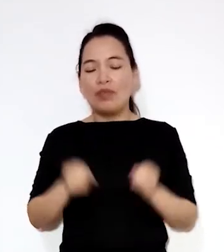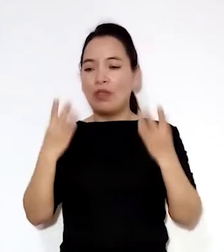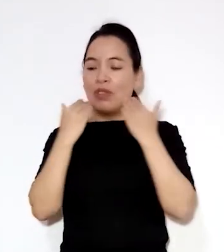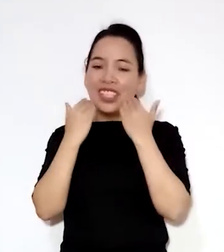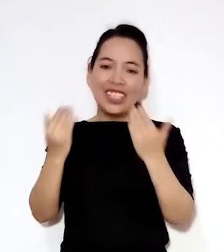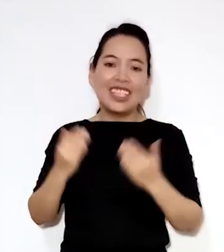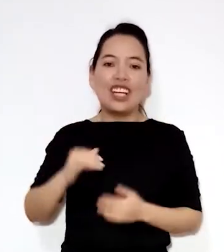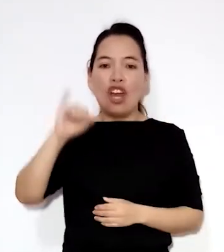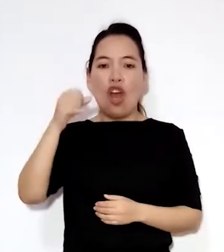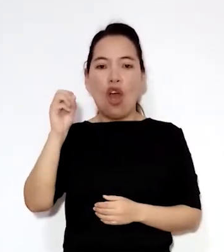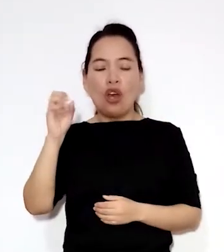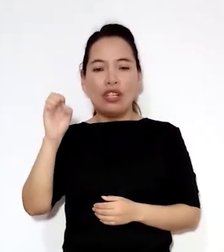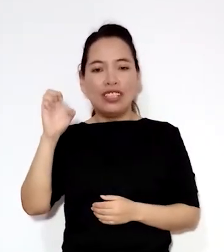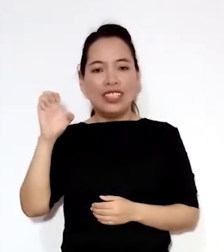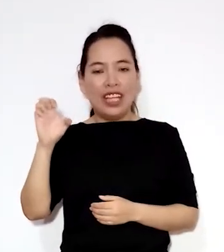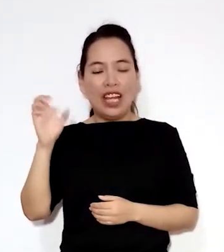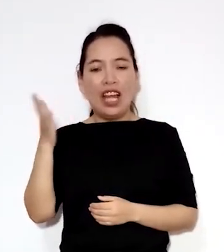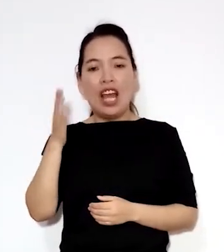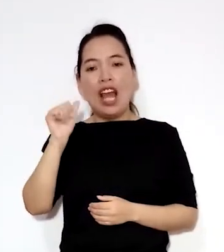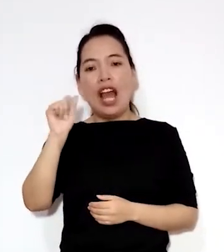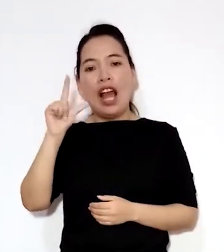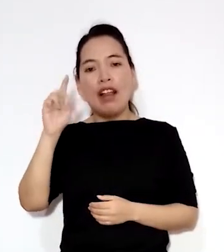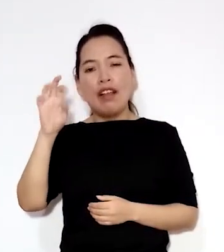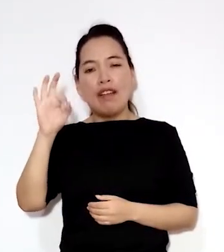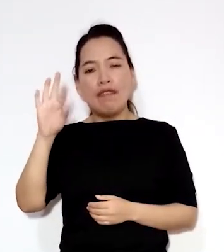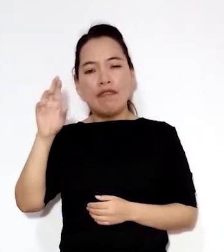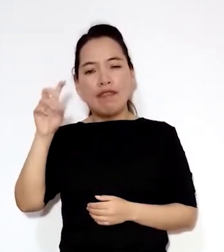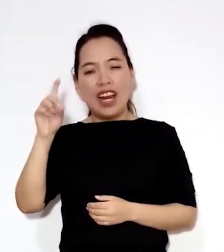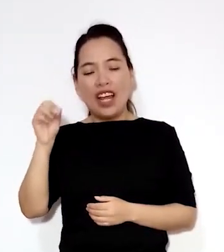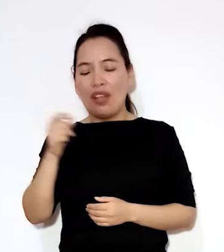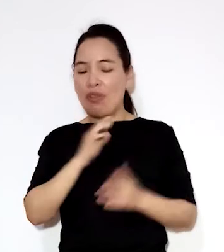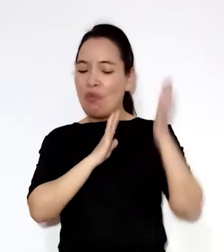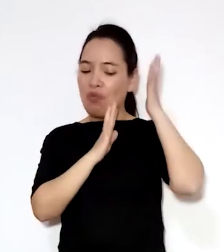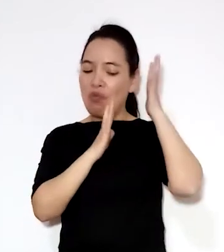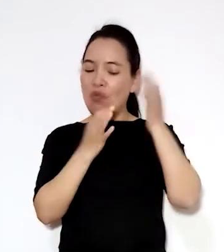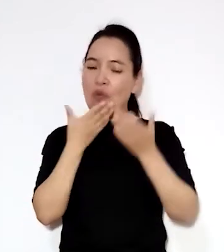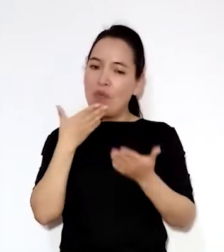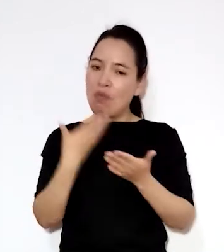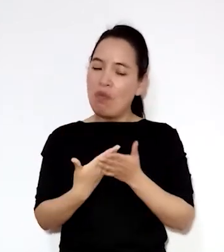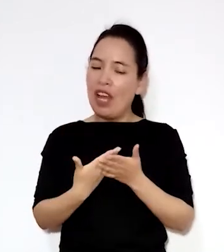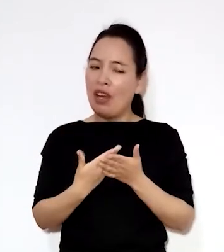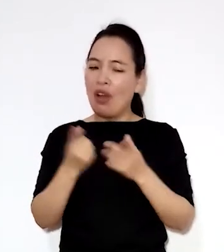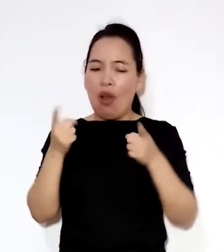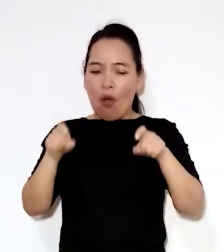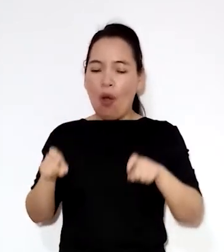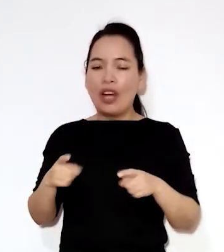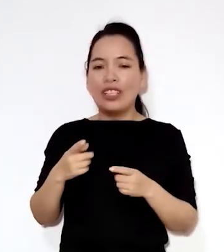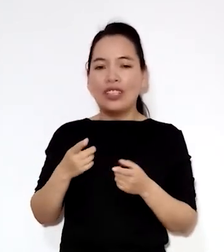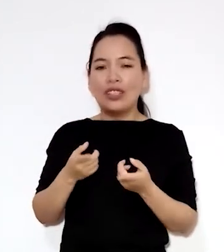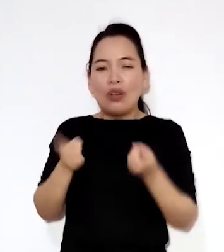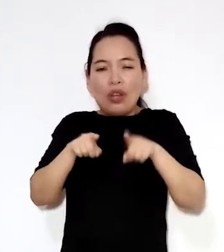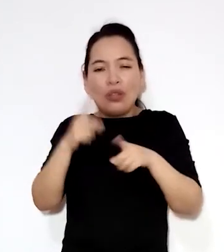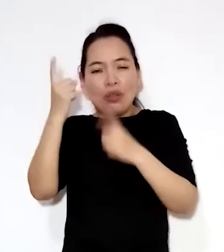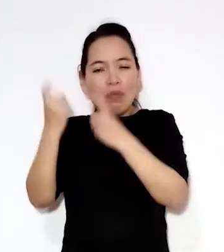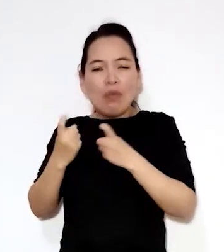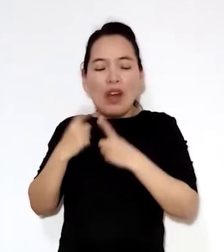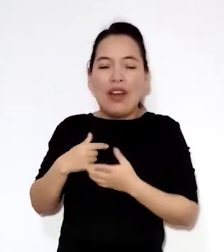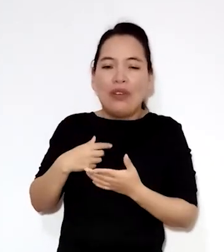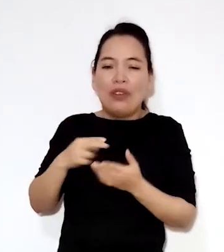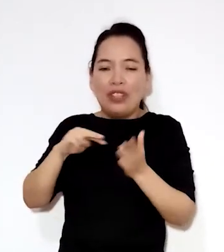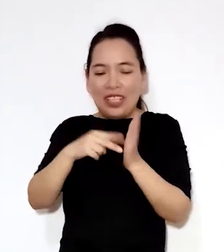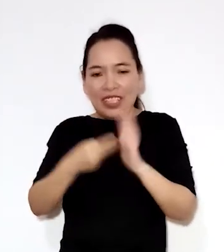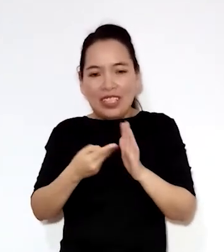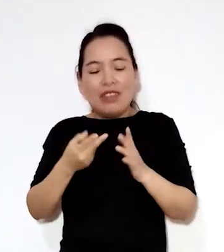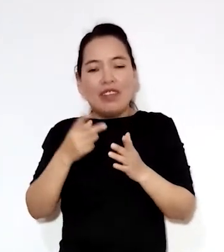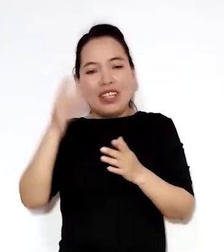Muchísimas gracias, José Alfredo, por esta excelente exposición. Yo creo que al cuestionarnos si estamos hablando de lo mismo cuando hablamos de